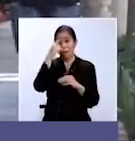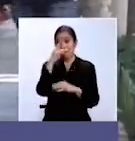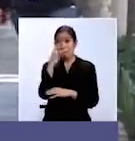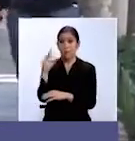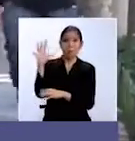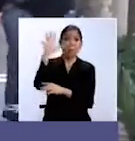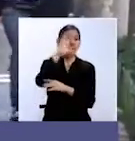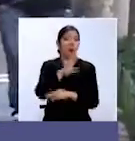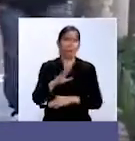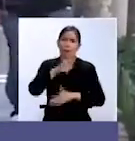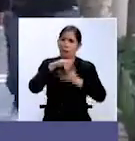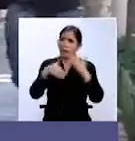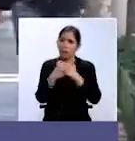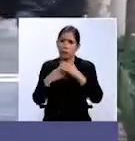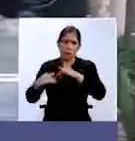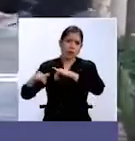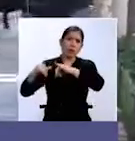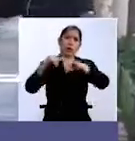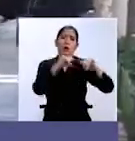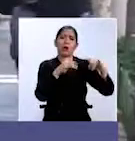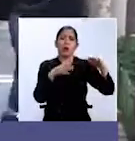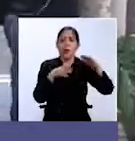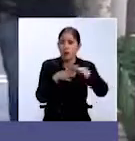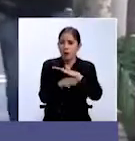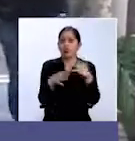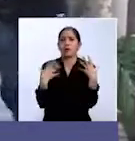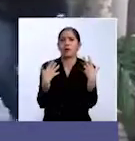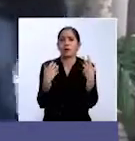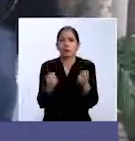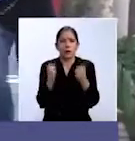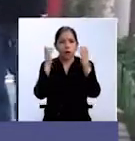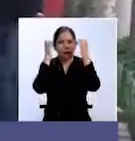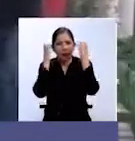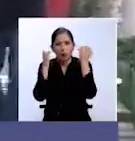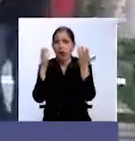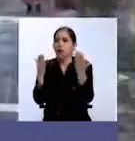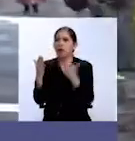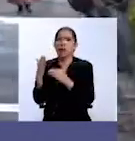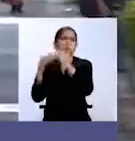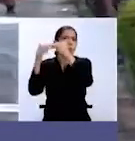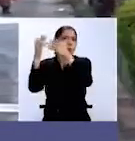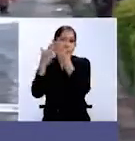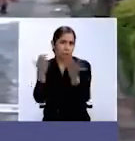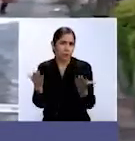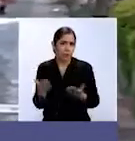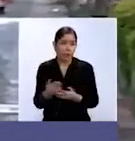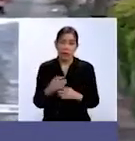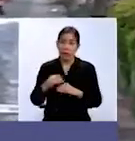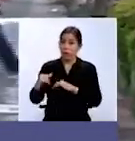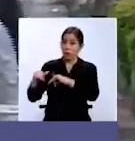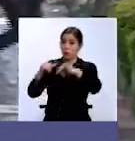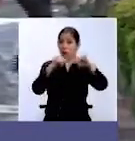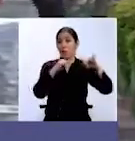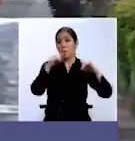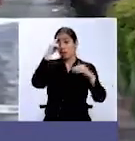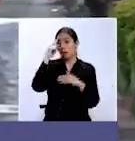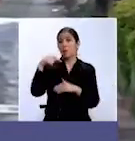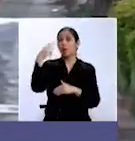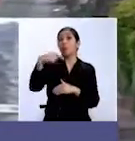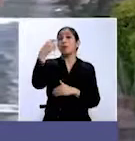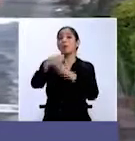de acceso a infraestructura, salud, educación, similares que permitan garantizar la sostenibilidad del crecimiento en los próximos